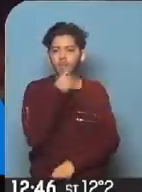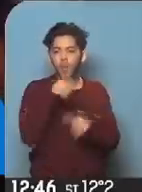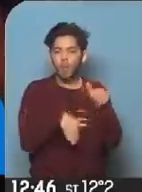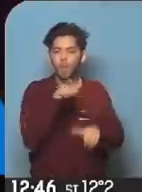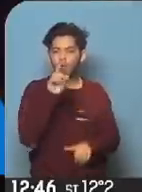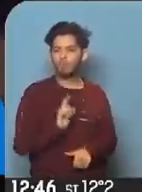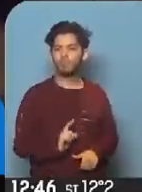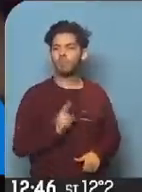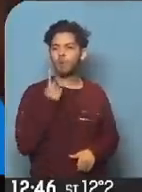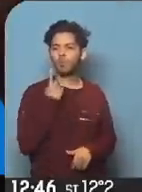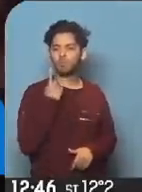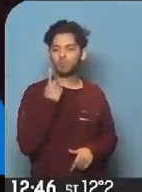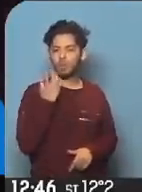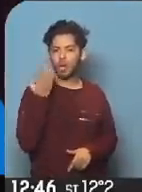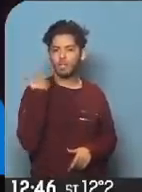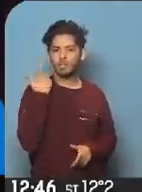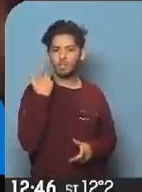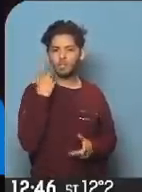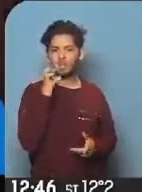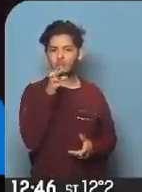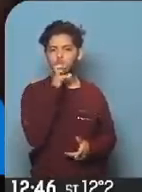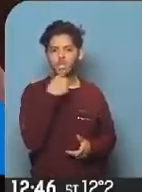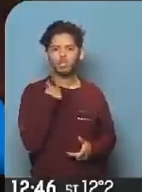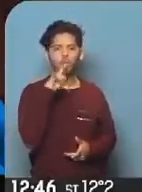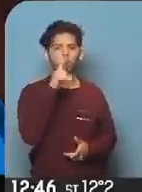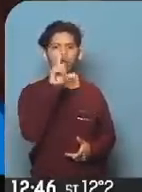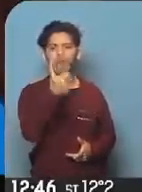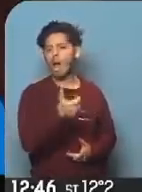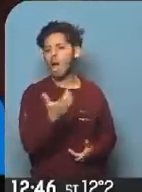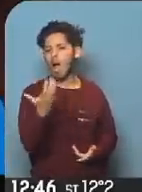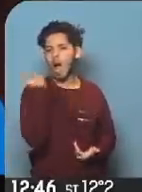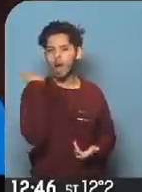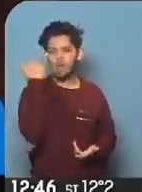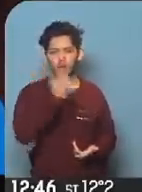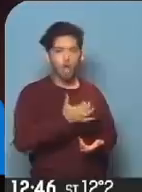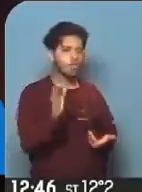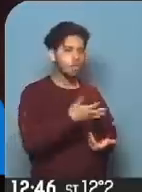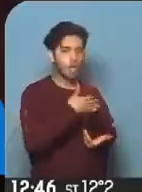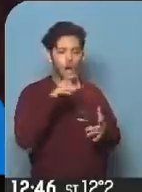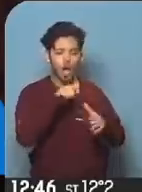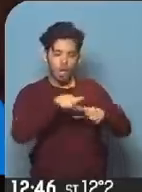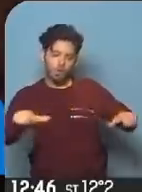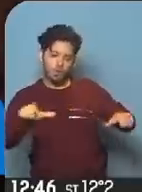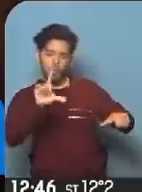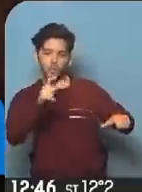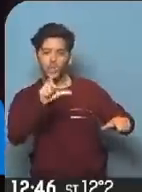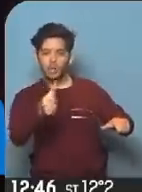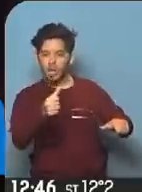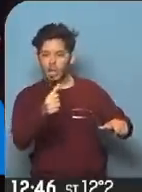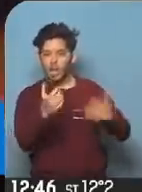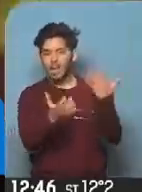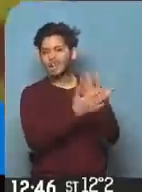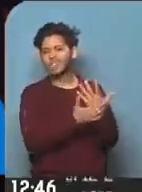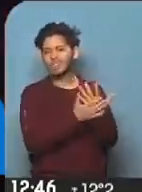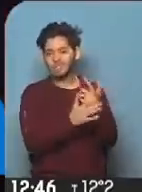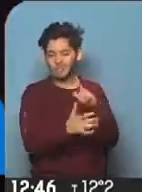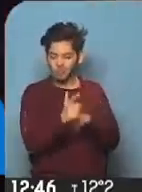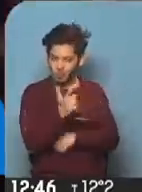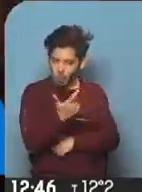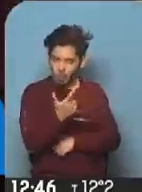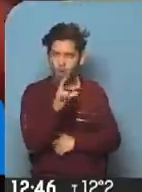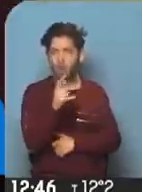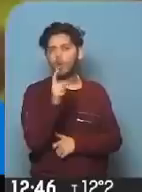orgulloso en la calle era el voto del PT. Yo soy de Lula. Todo el mundo tenía en sus coches algún adhesivo Lula. No tanto la izquierda en abstracto, sino